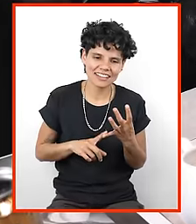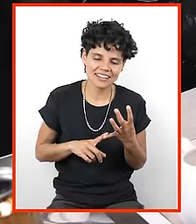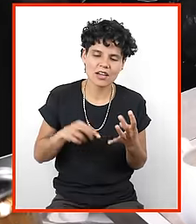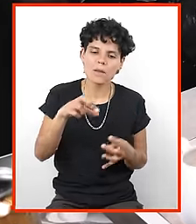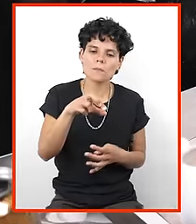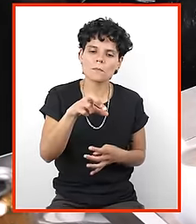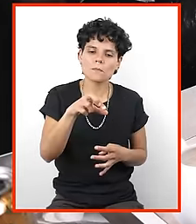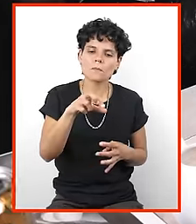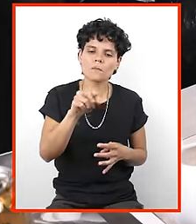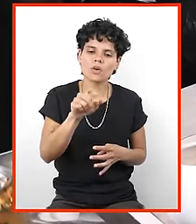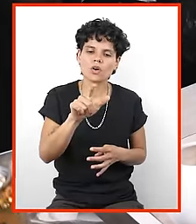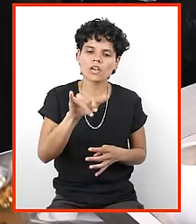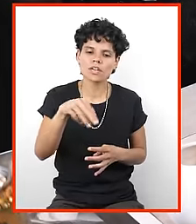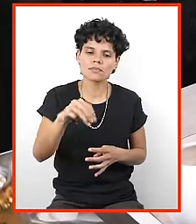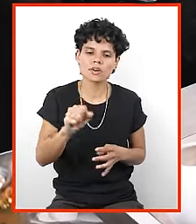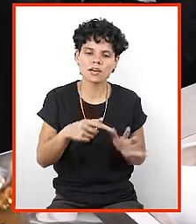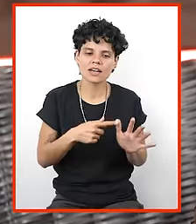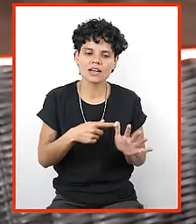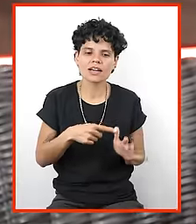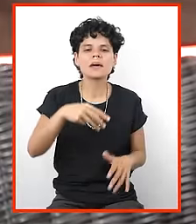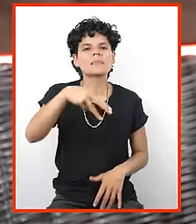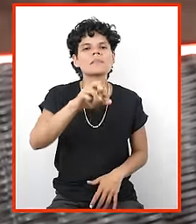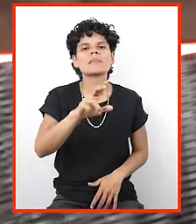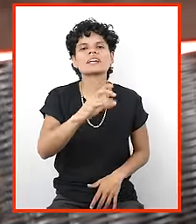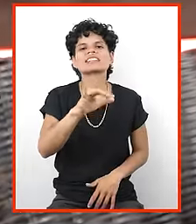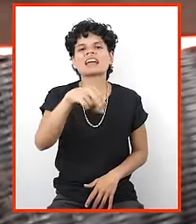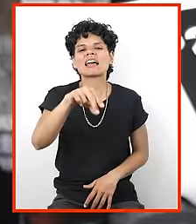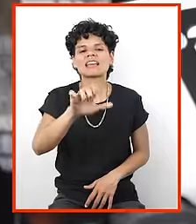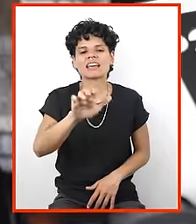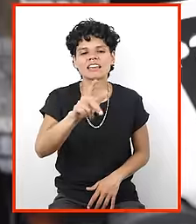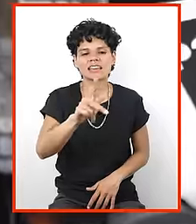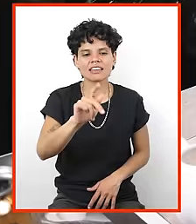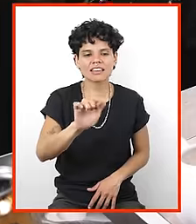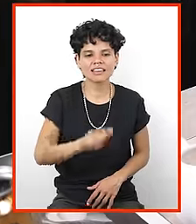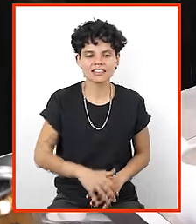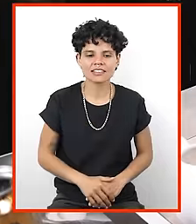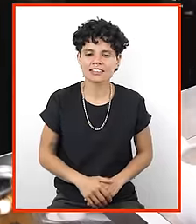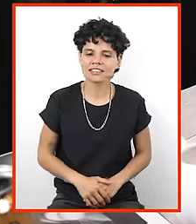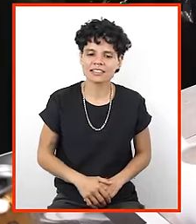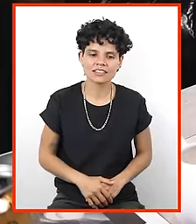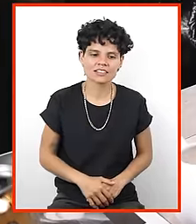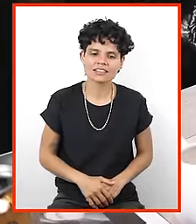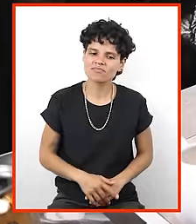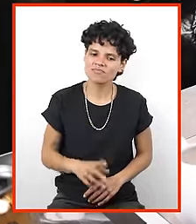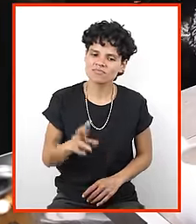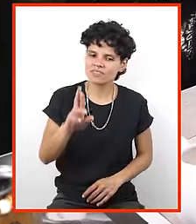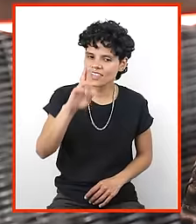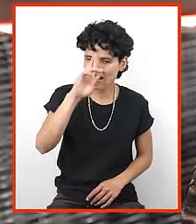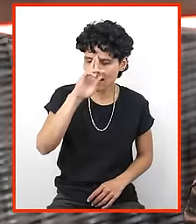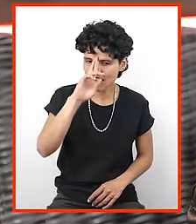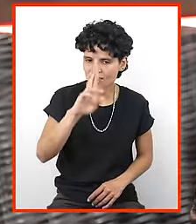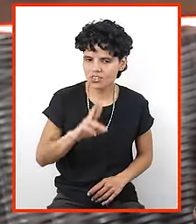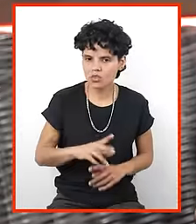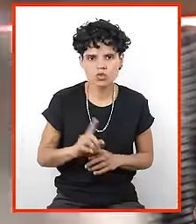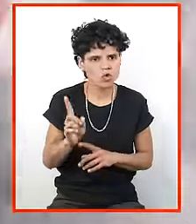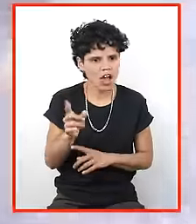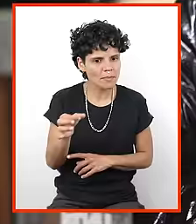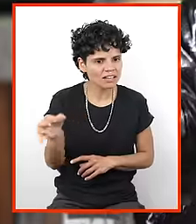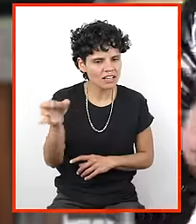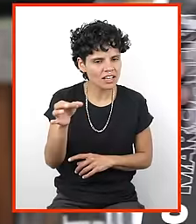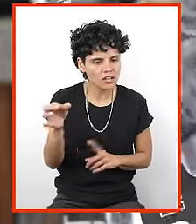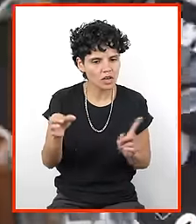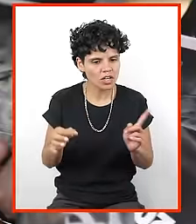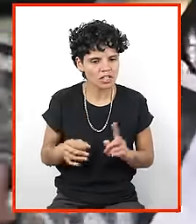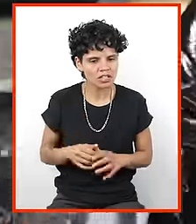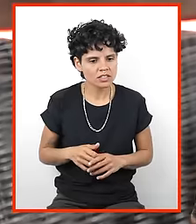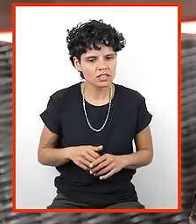Es que es una risa... Es marcianeque. Es marcianeque. No, te voy a decir una idea. Es raro porque... No es marcianeque. No es marcianeque